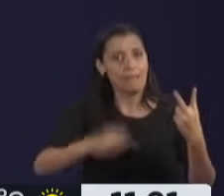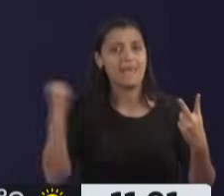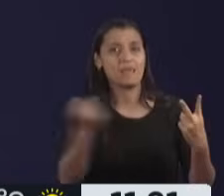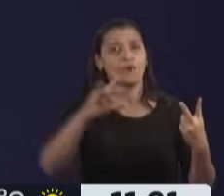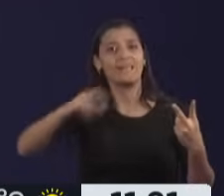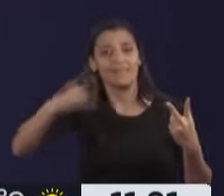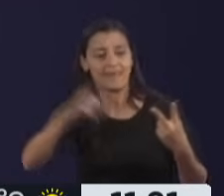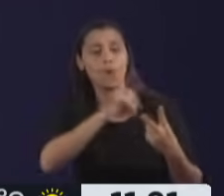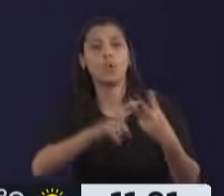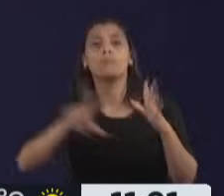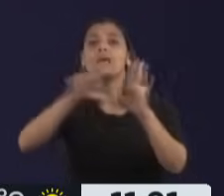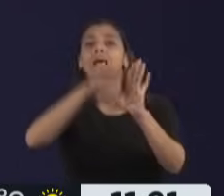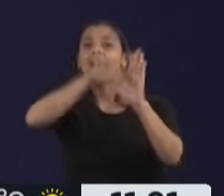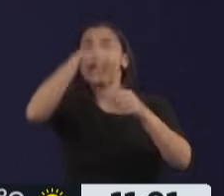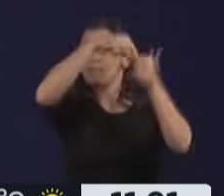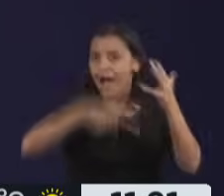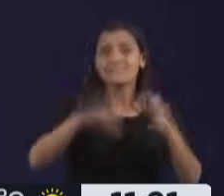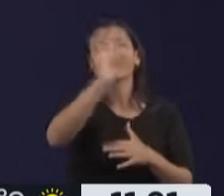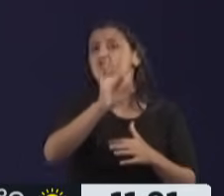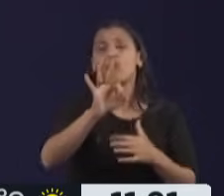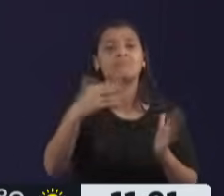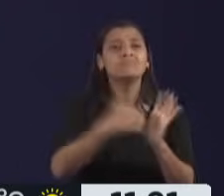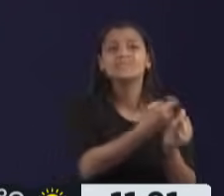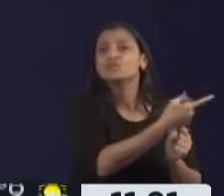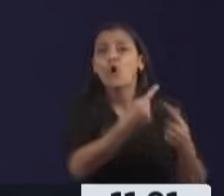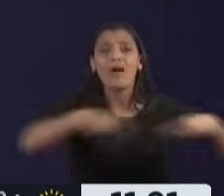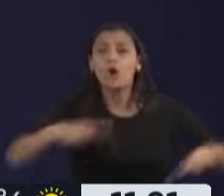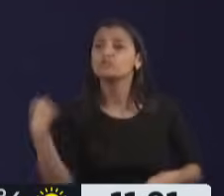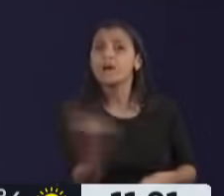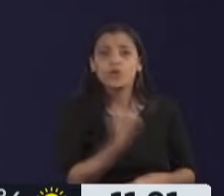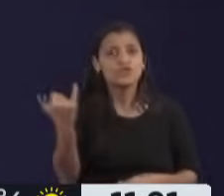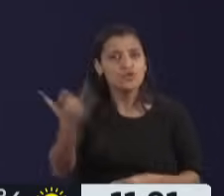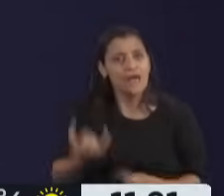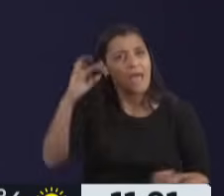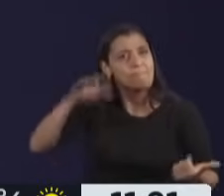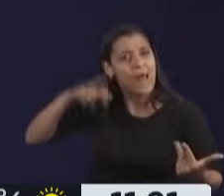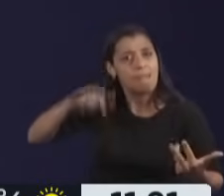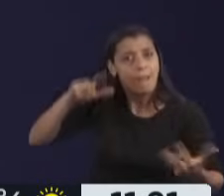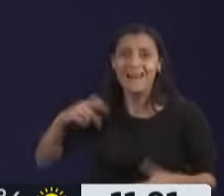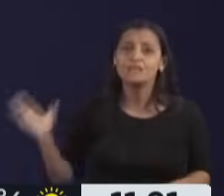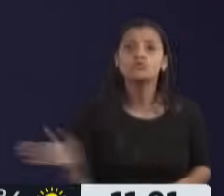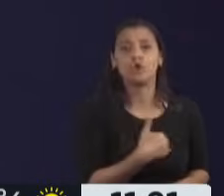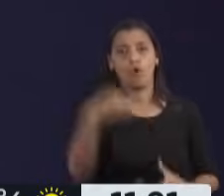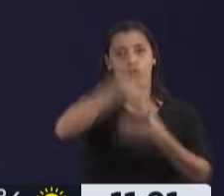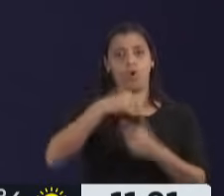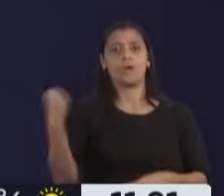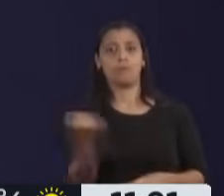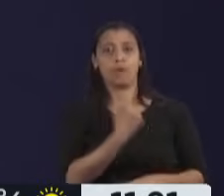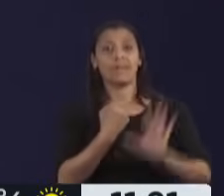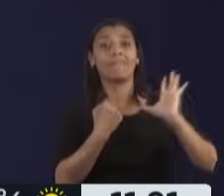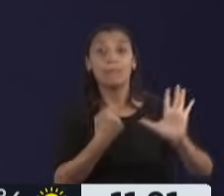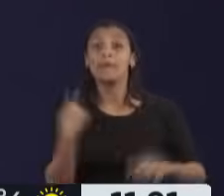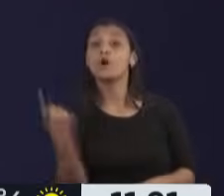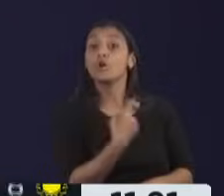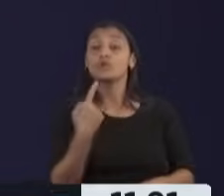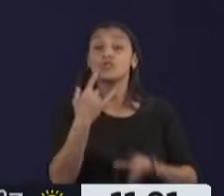ley bases o el resto de las cuestiones que tenemos planteadas hacia adelante. Lo que siempre mantuvimos fue que la ley